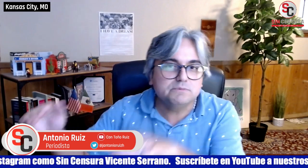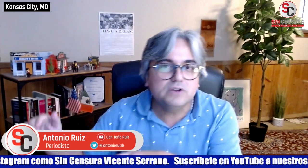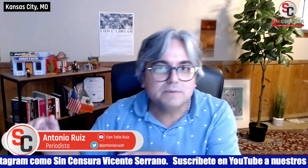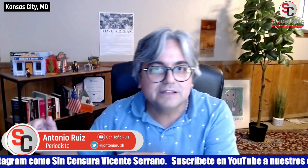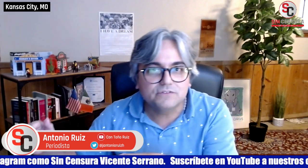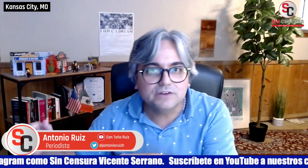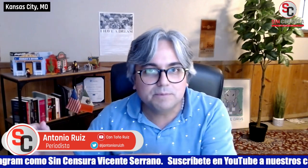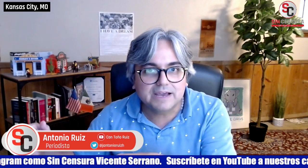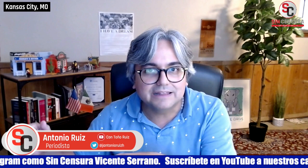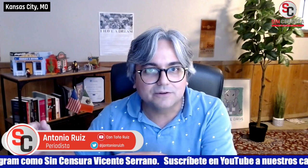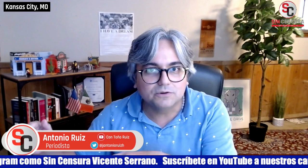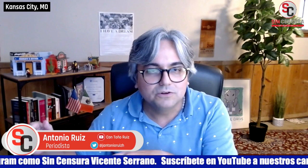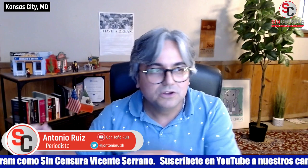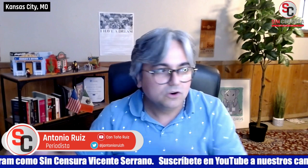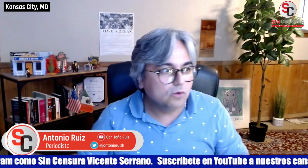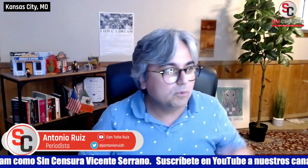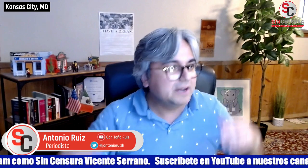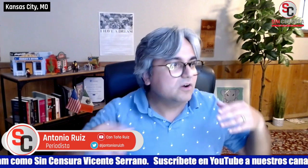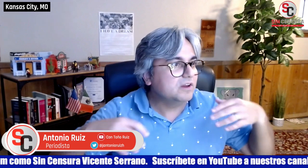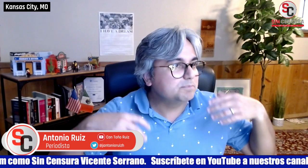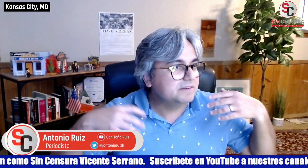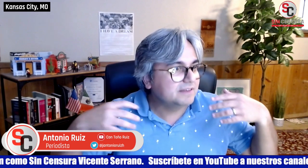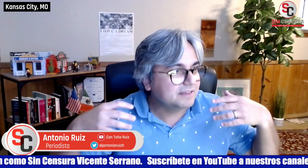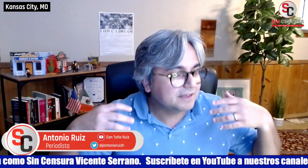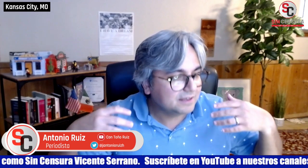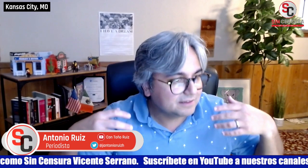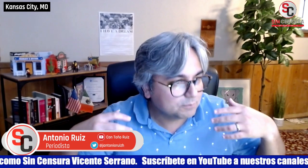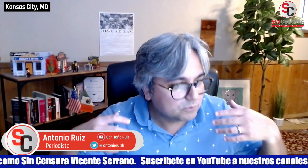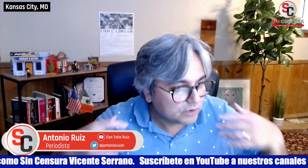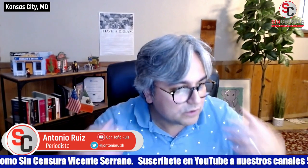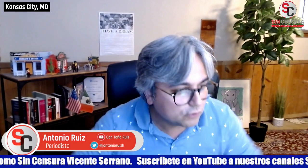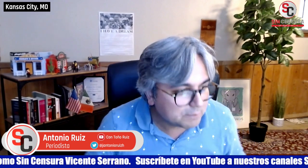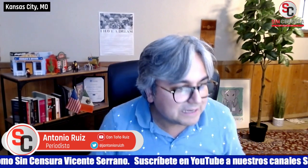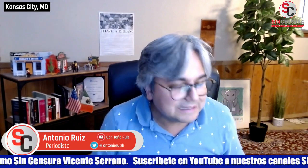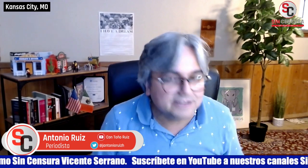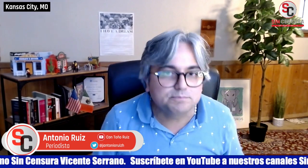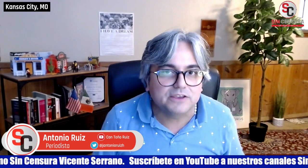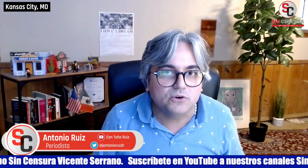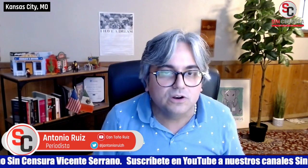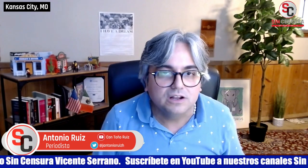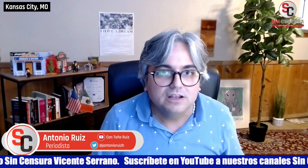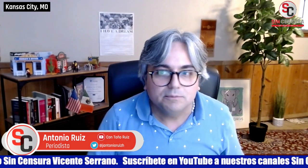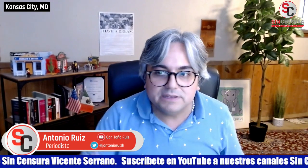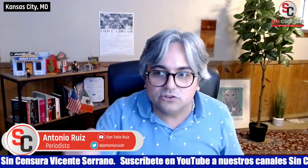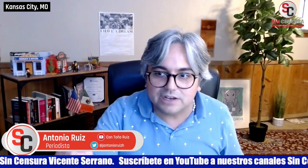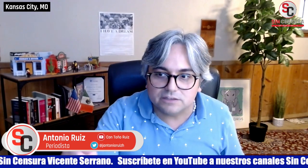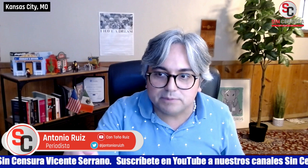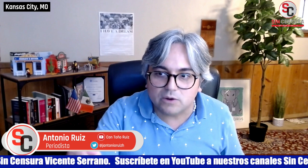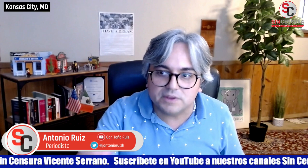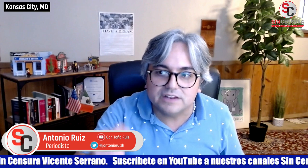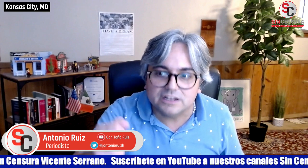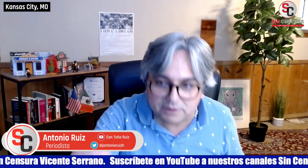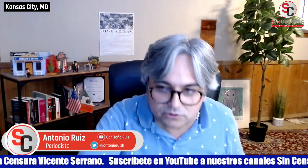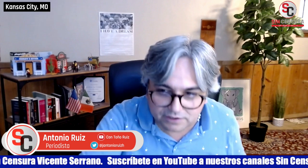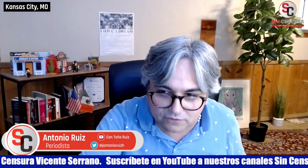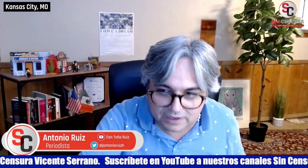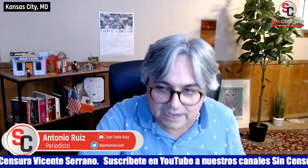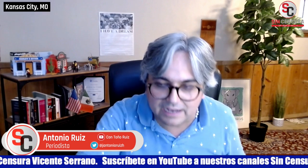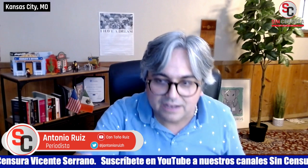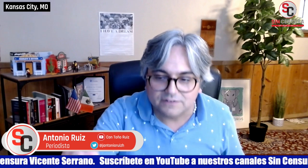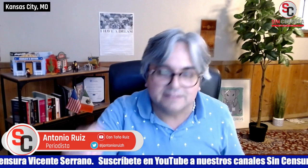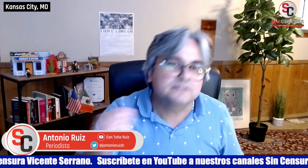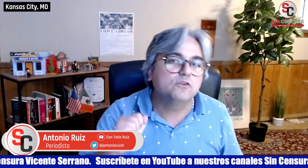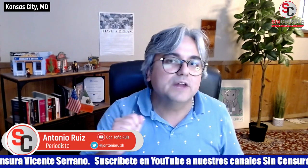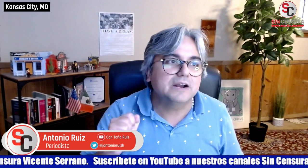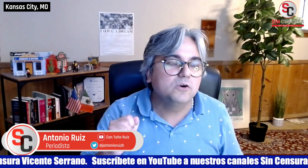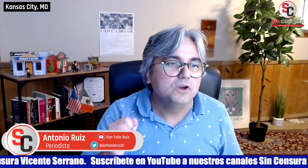al mismo nivel de felipe calderón lo ponen con una especie de uniforme militar español viéndose al espejo y en el espejo se refleja